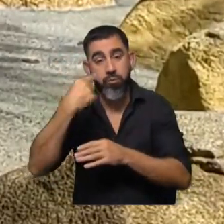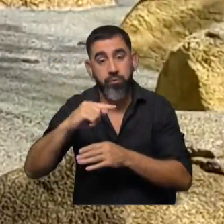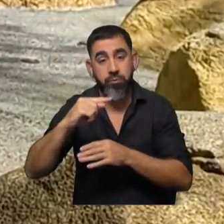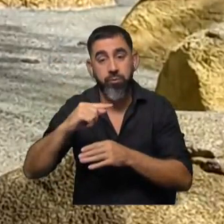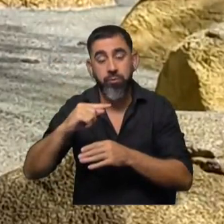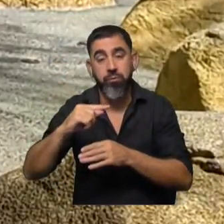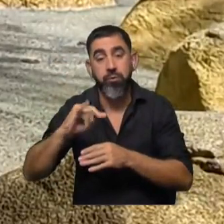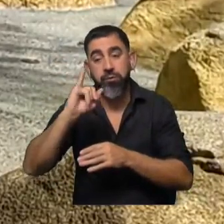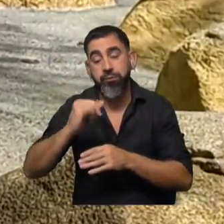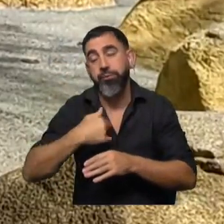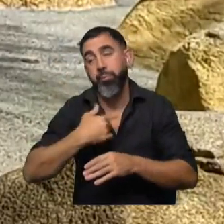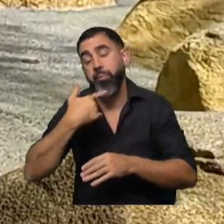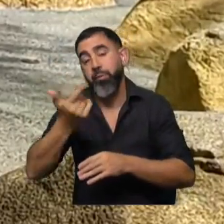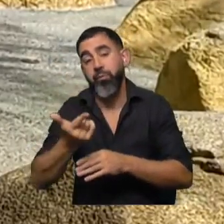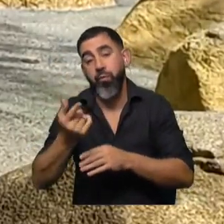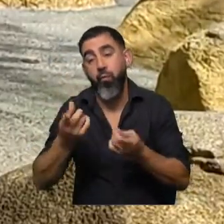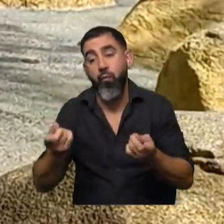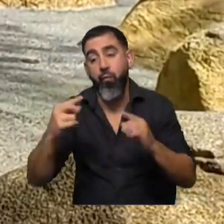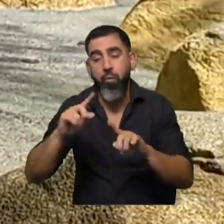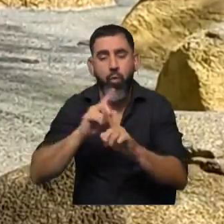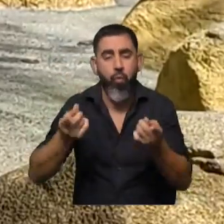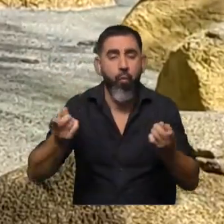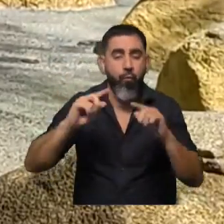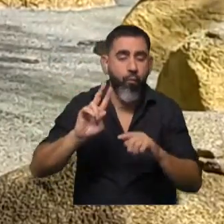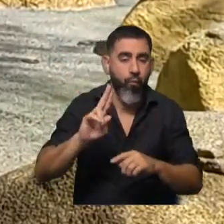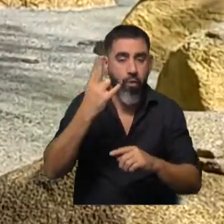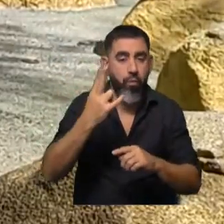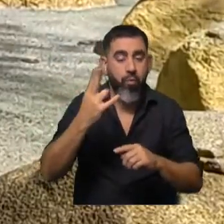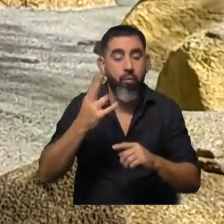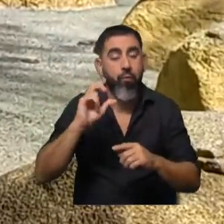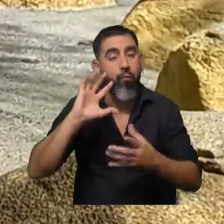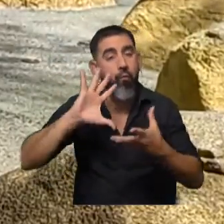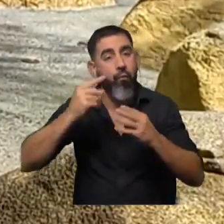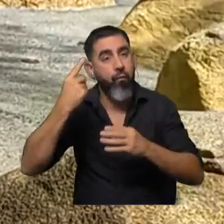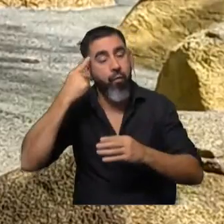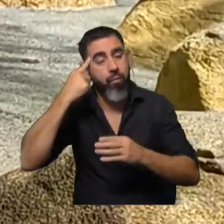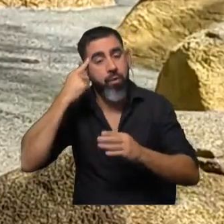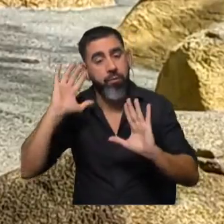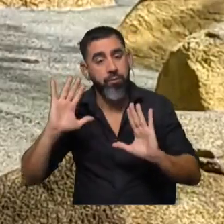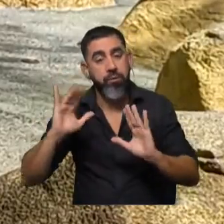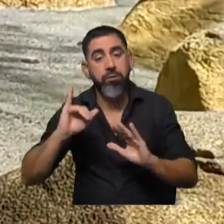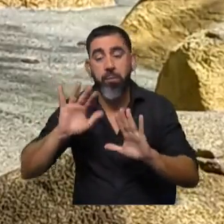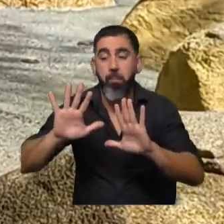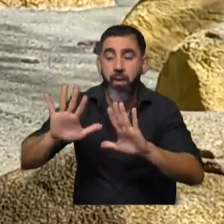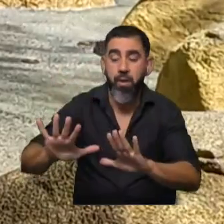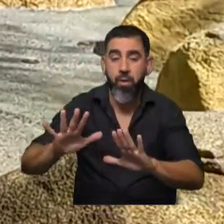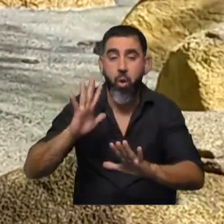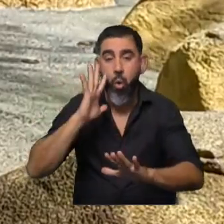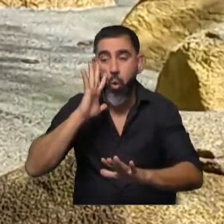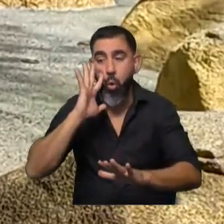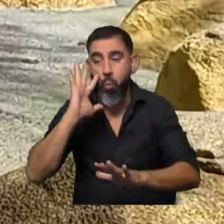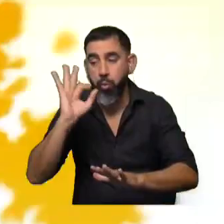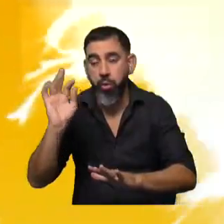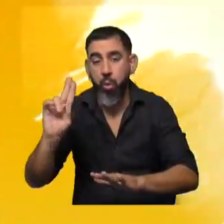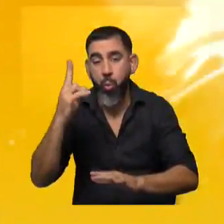cualquier sentido, si yo vuelvo o no vuelvo, o sea, mi forma de pensar es si me quedo acá, dar la oportunidad